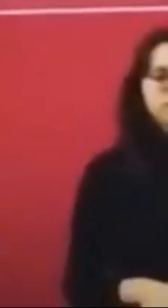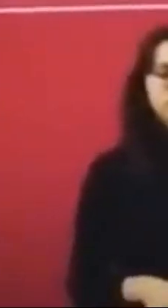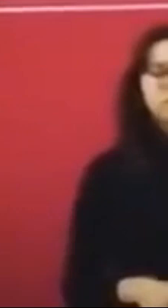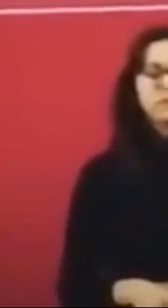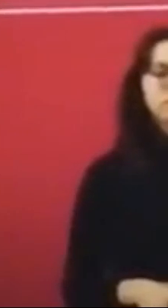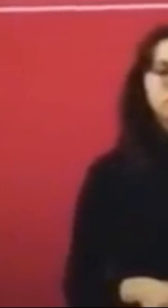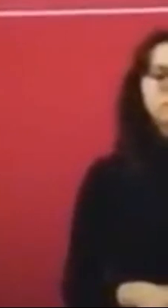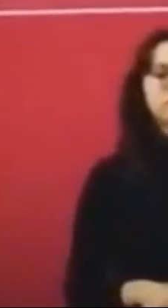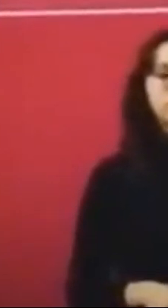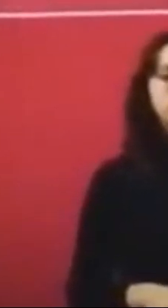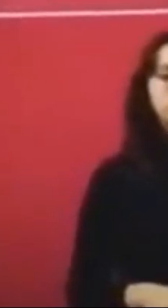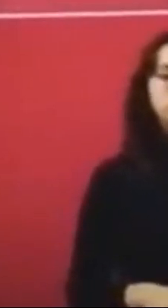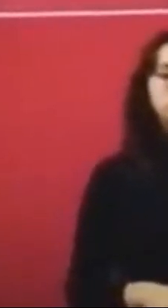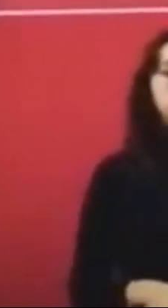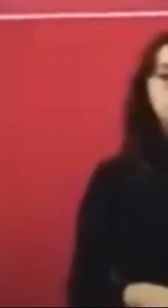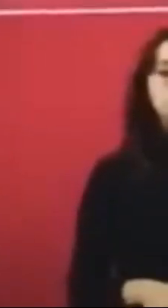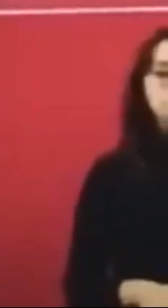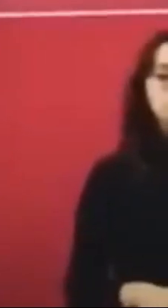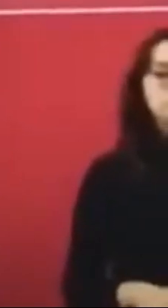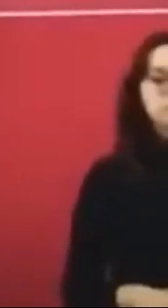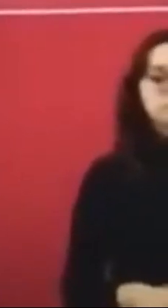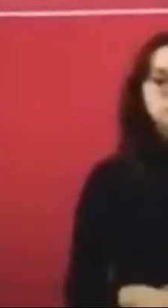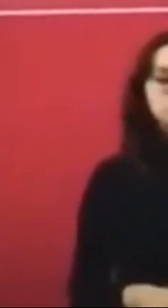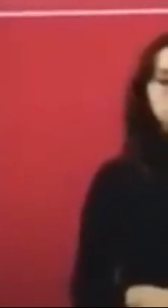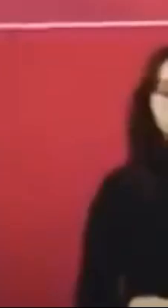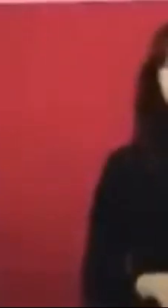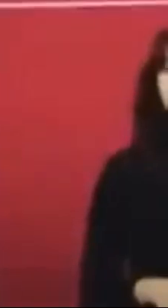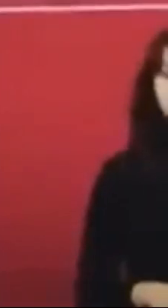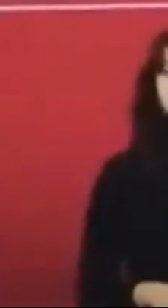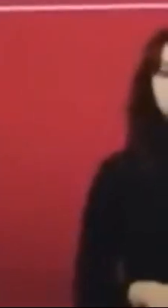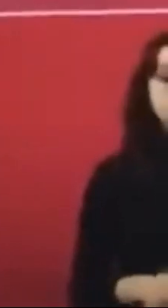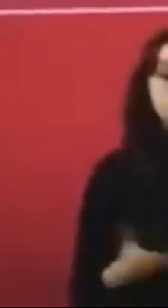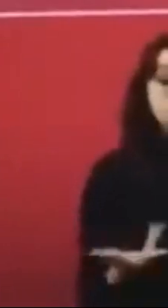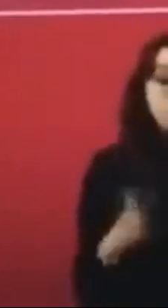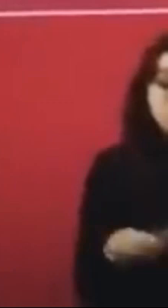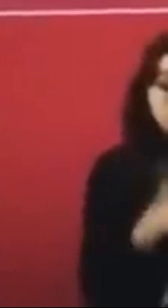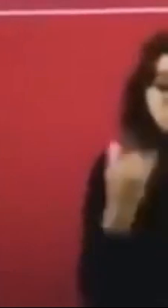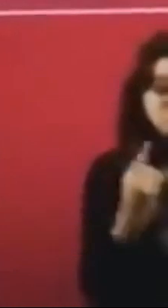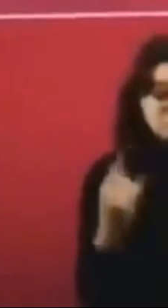de manera sencilla, si se explica de manera sencilla el caso.